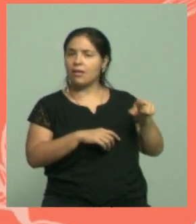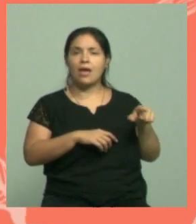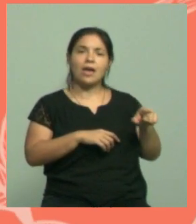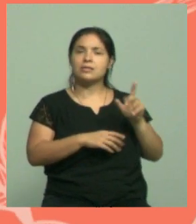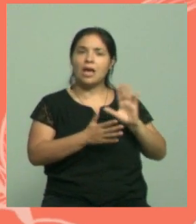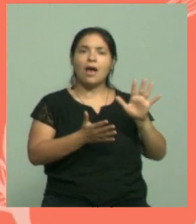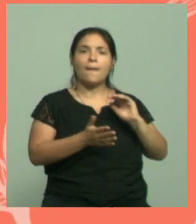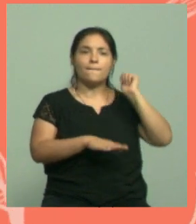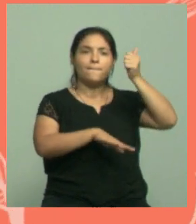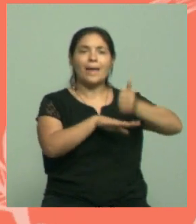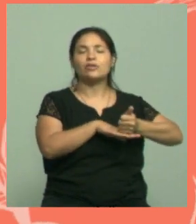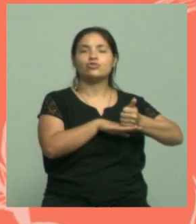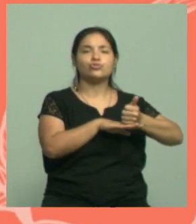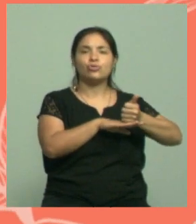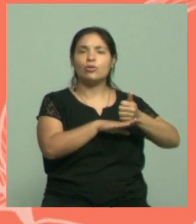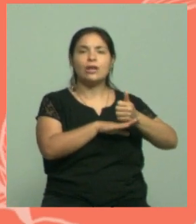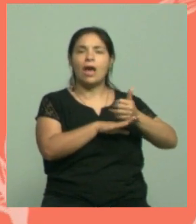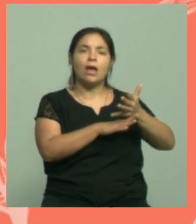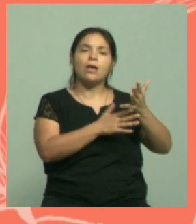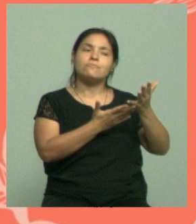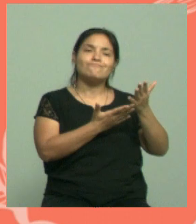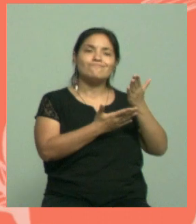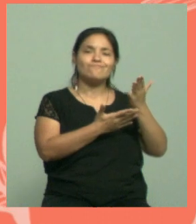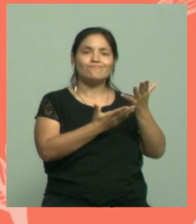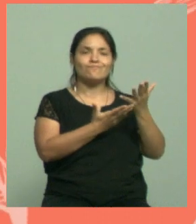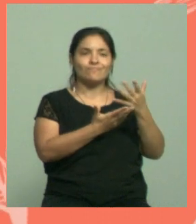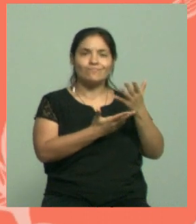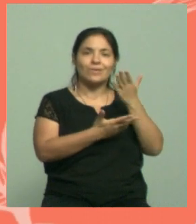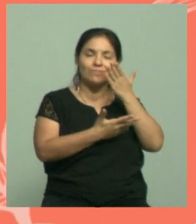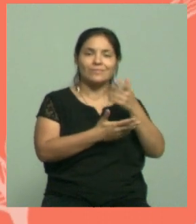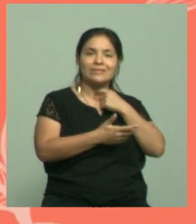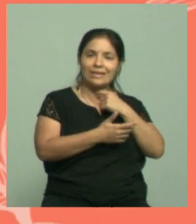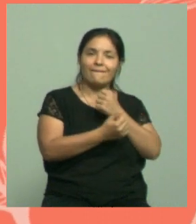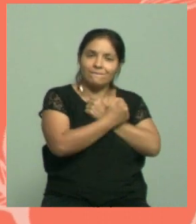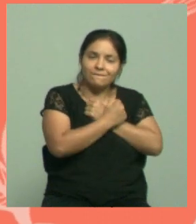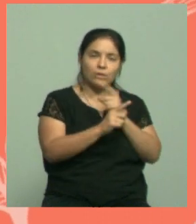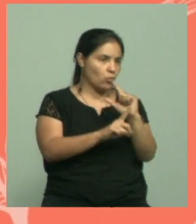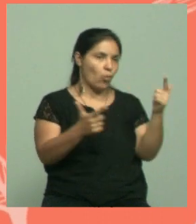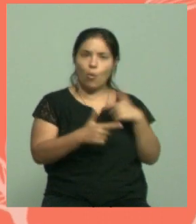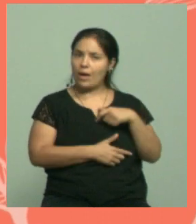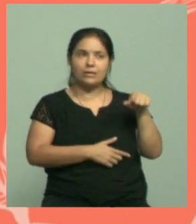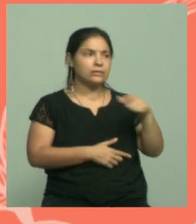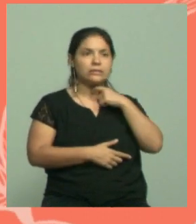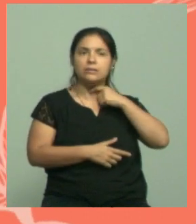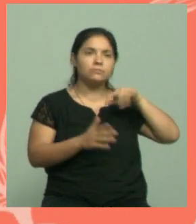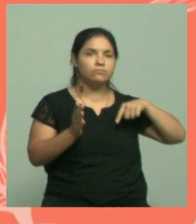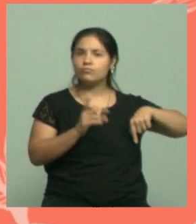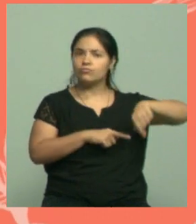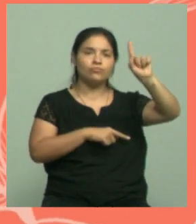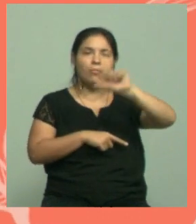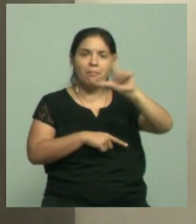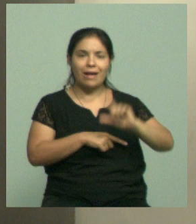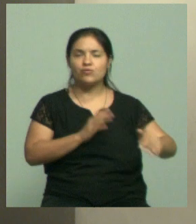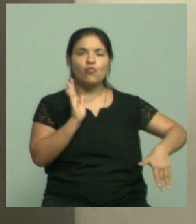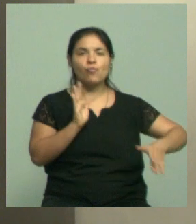grata, persona no grata, perdón, y se le pidió que abandonara el territorio ecuatoriano. Eso generó una serie de tensiones